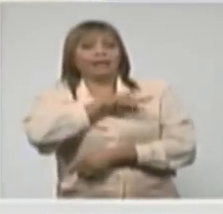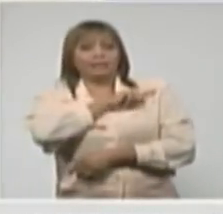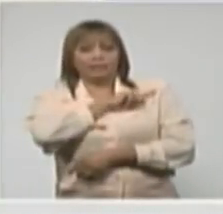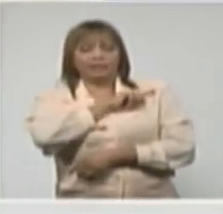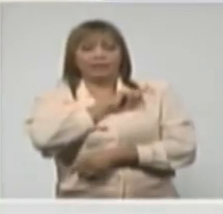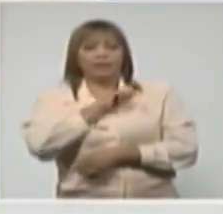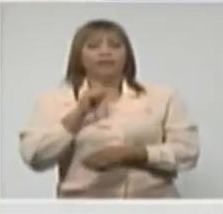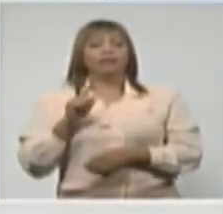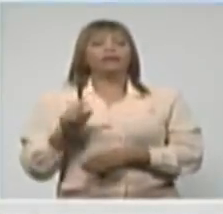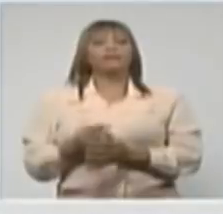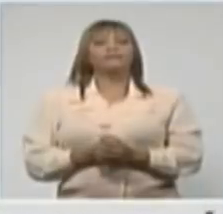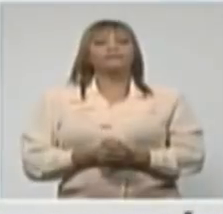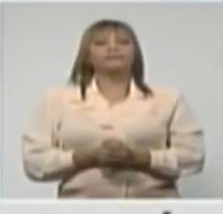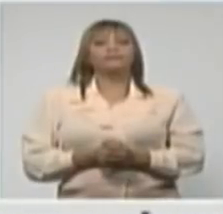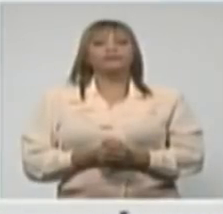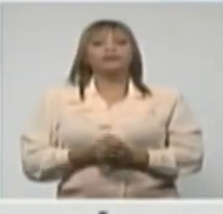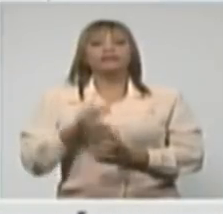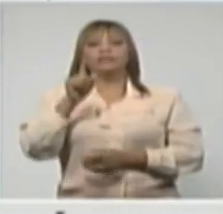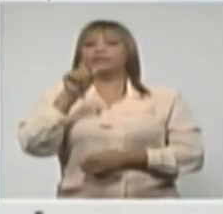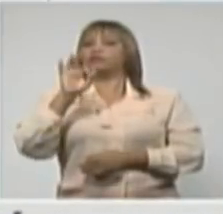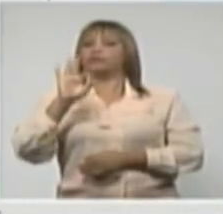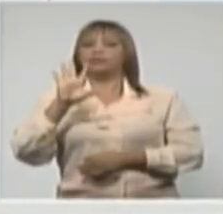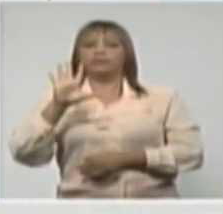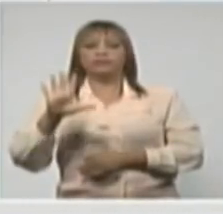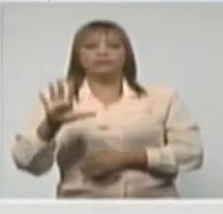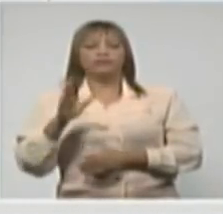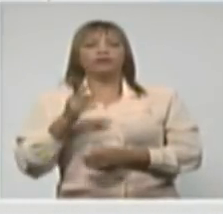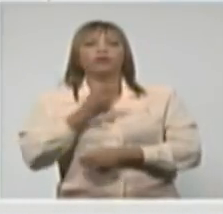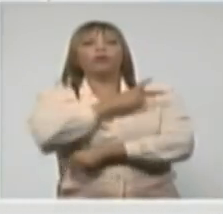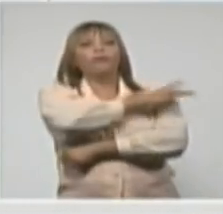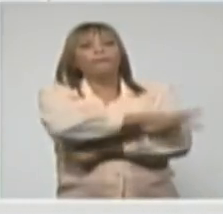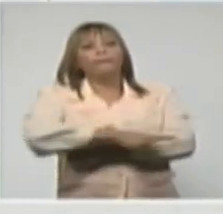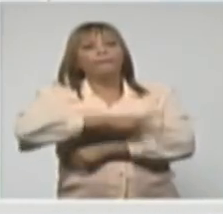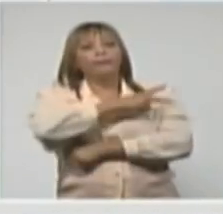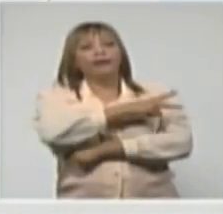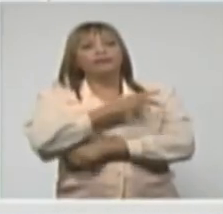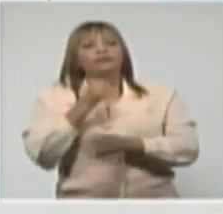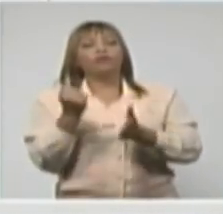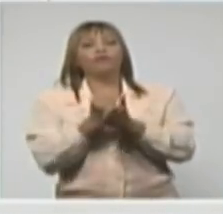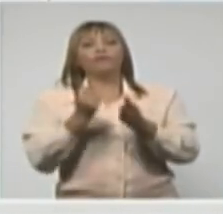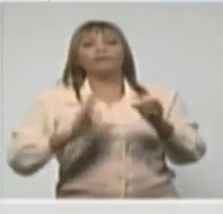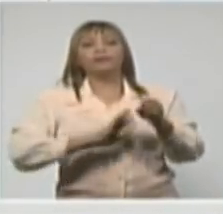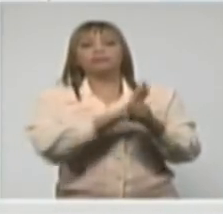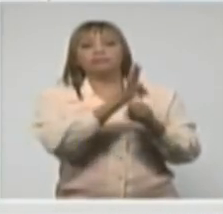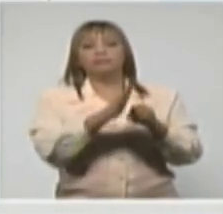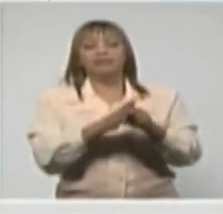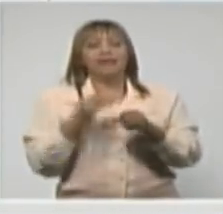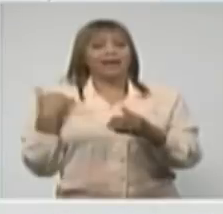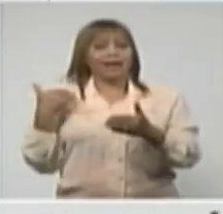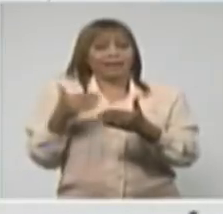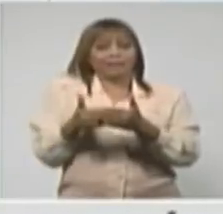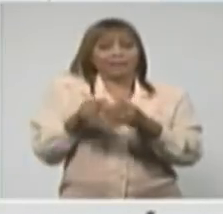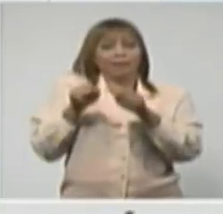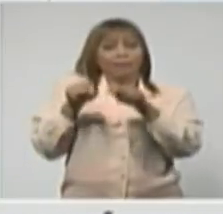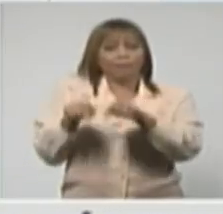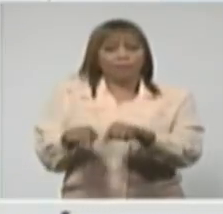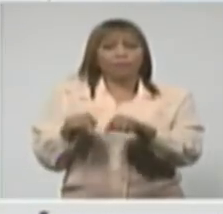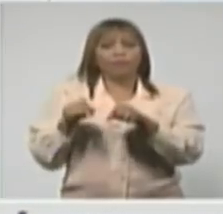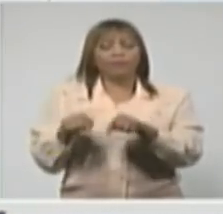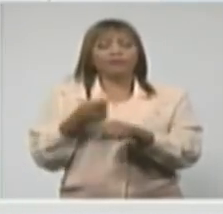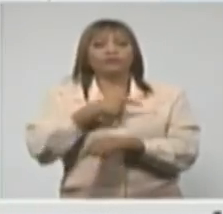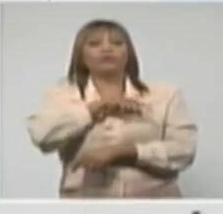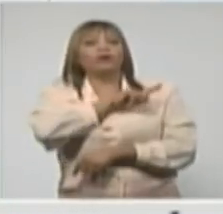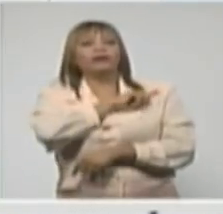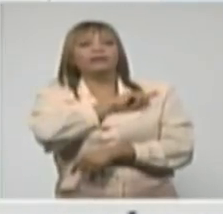con los 185 países que han notificado casos de COVID hasta el momento, ayer